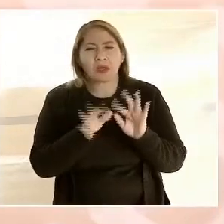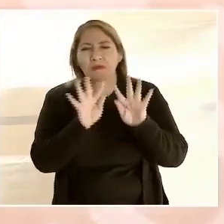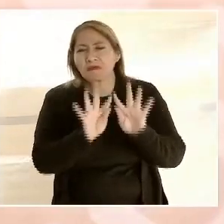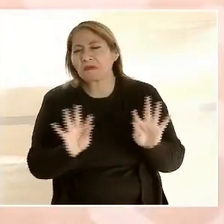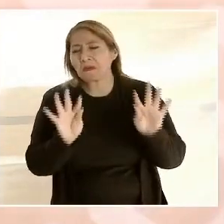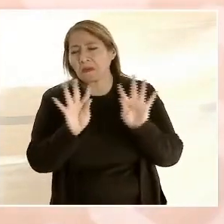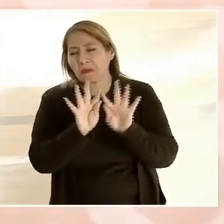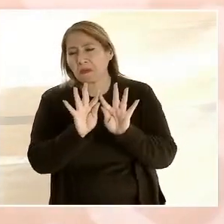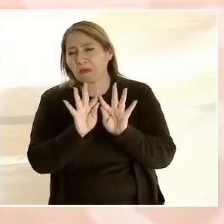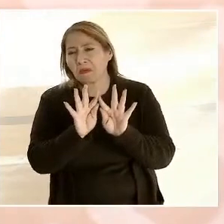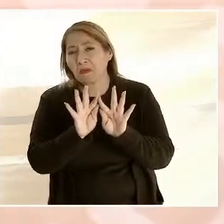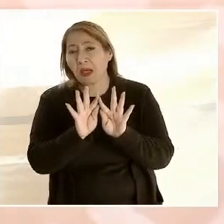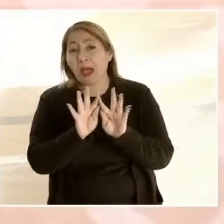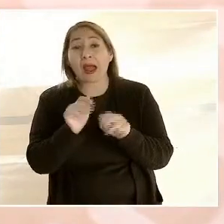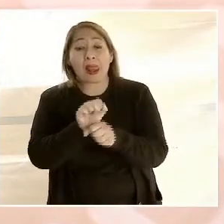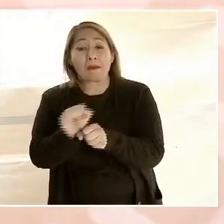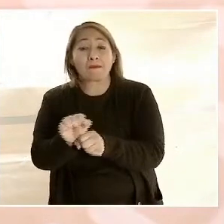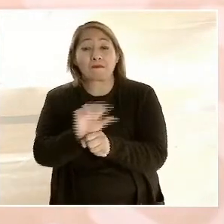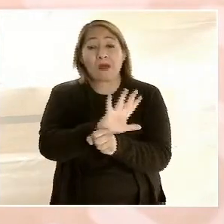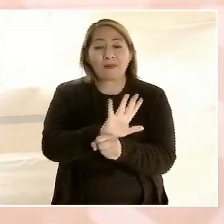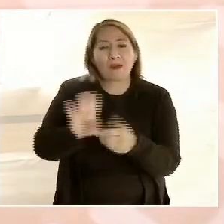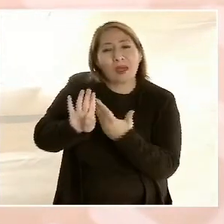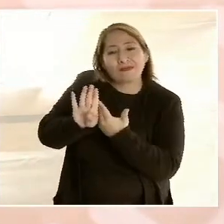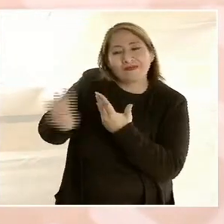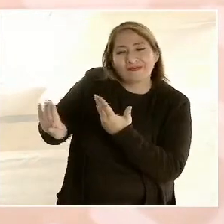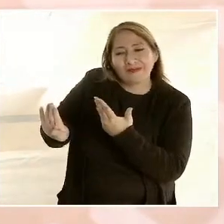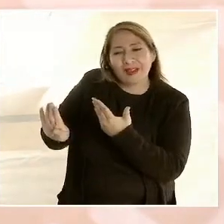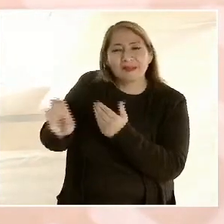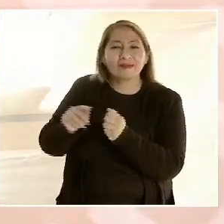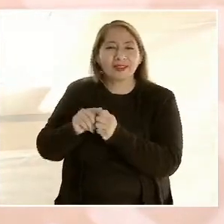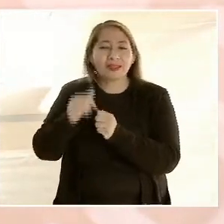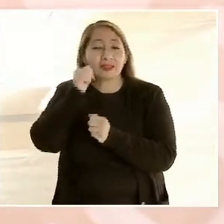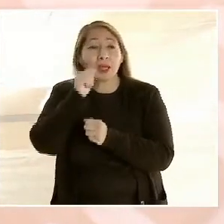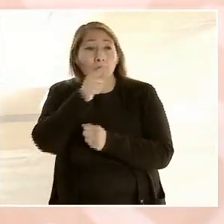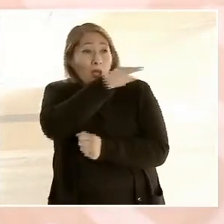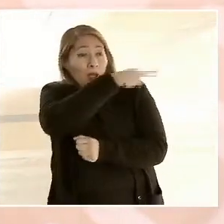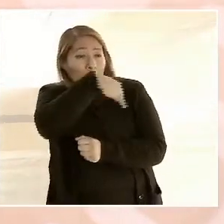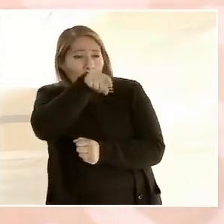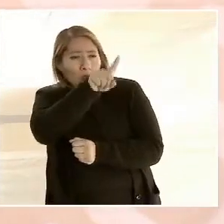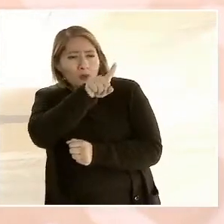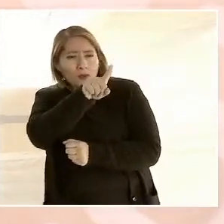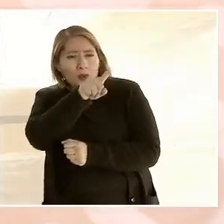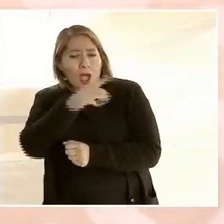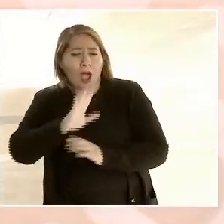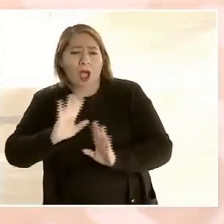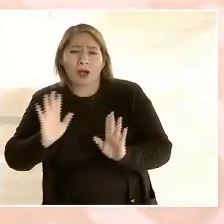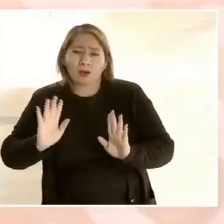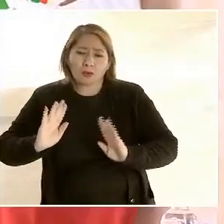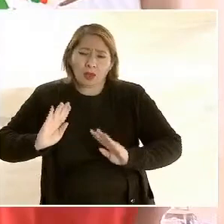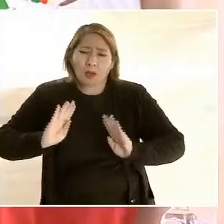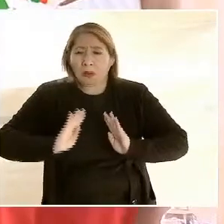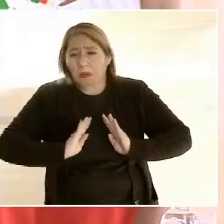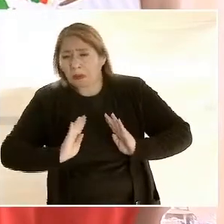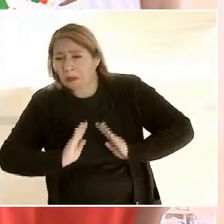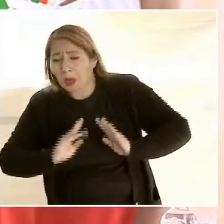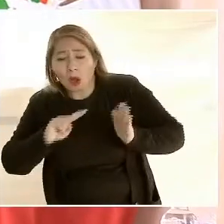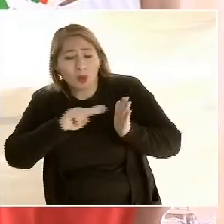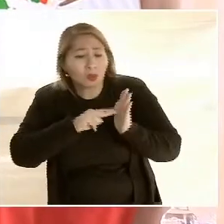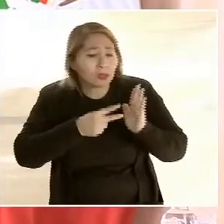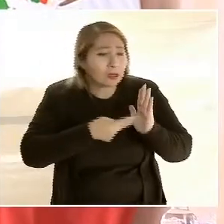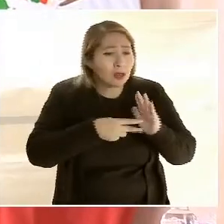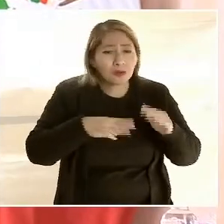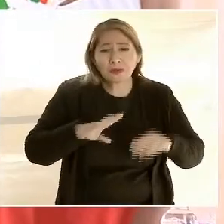hacer frente a la pandemia, y nuestros soldados, ingenieros